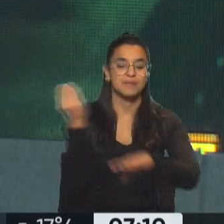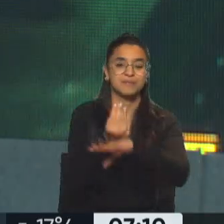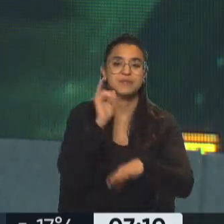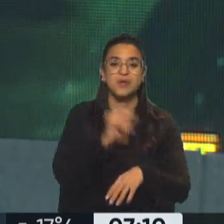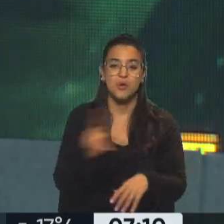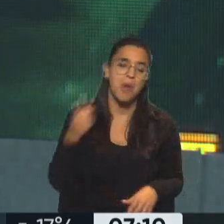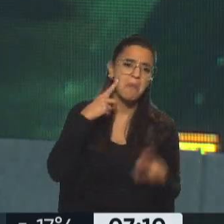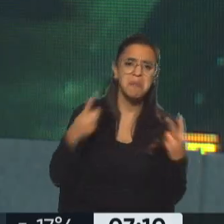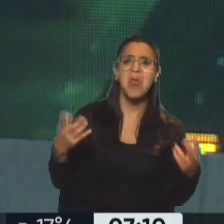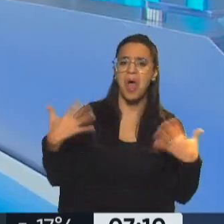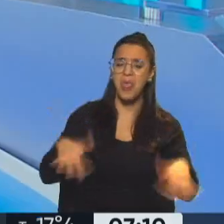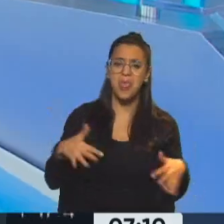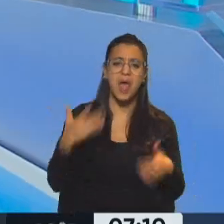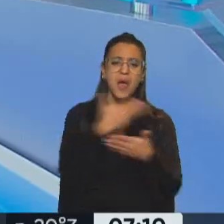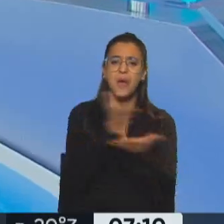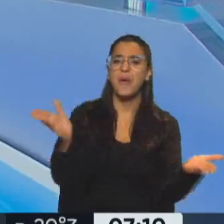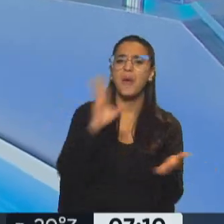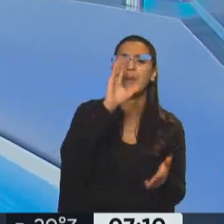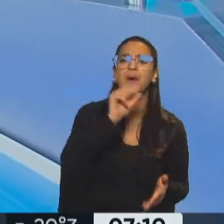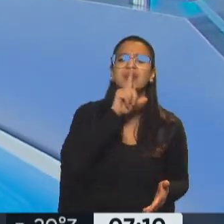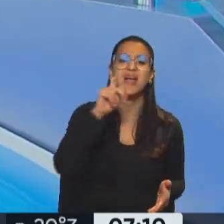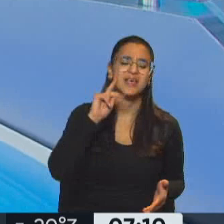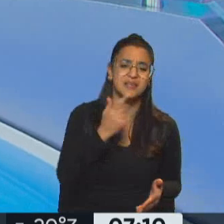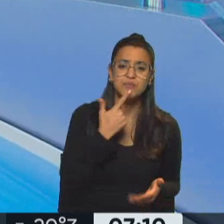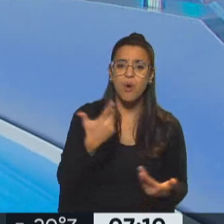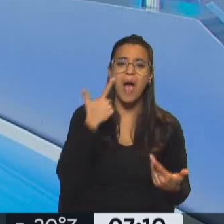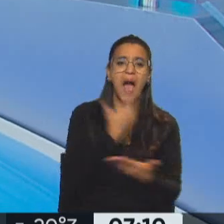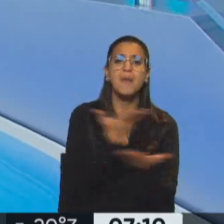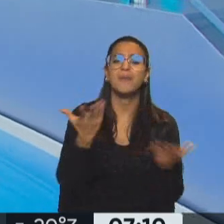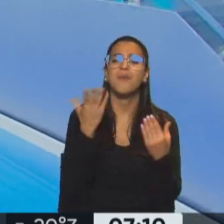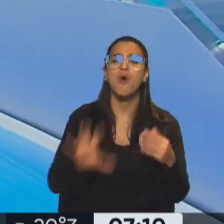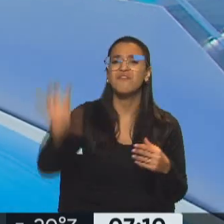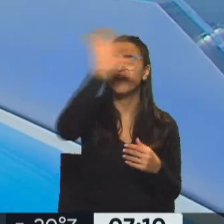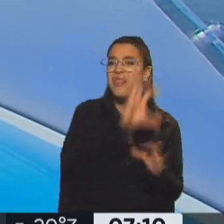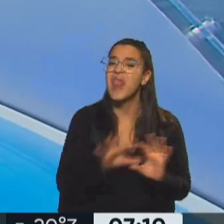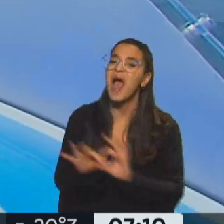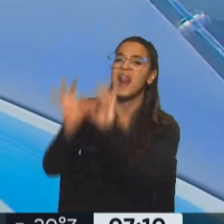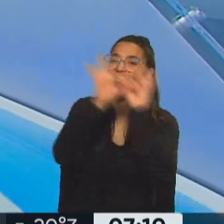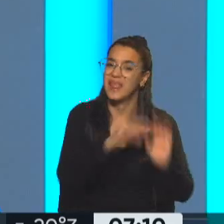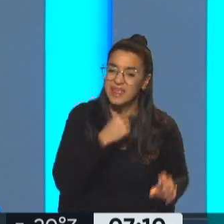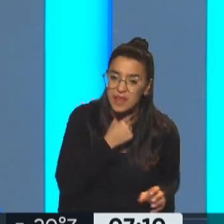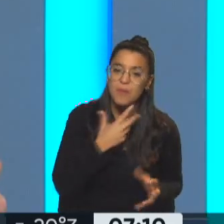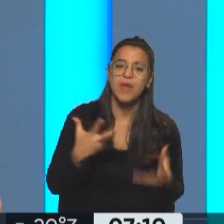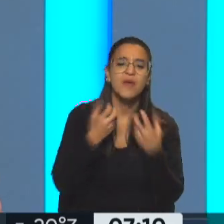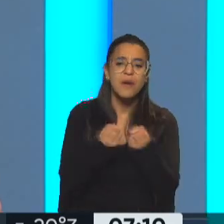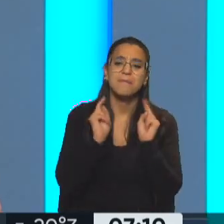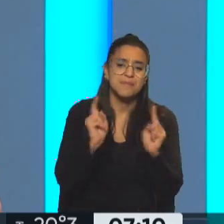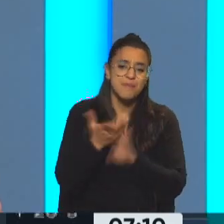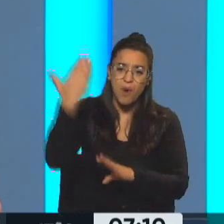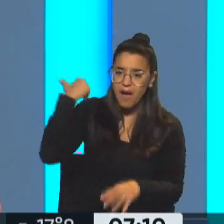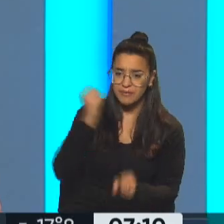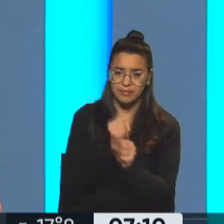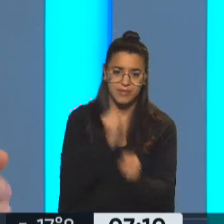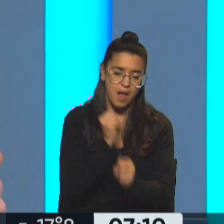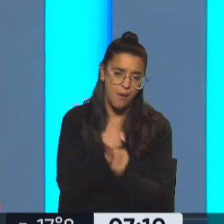mirada muy amplia no de parte de batakis a nivel político porque habla de una mirada federal está candela vence porque viene a reforzar lo que ya viene trabajando